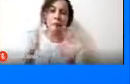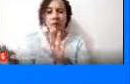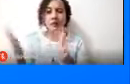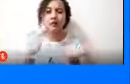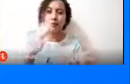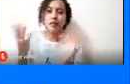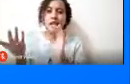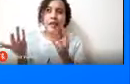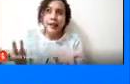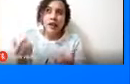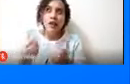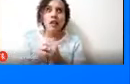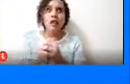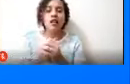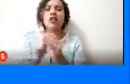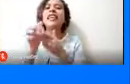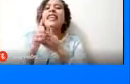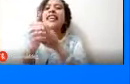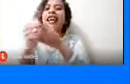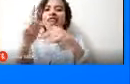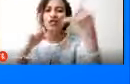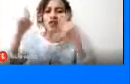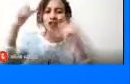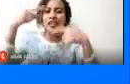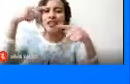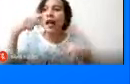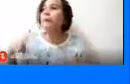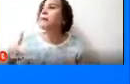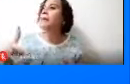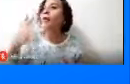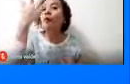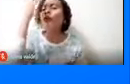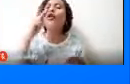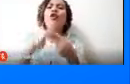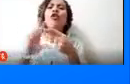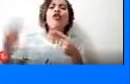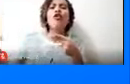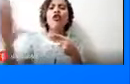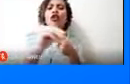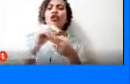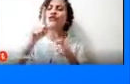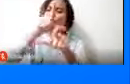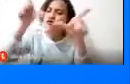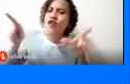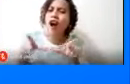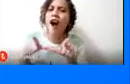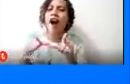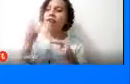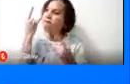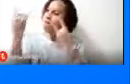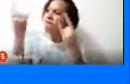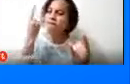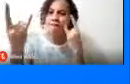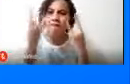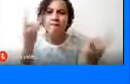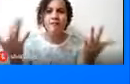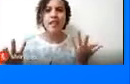guías turísticas andantes porque conocen todos los destinos, los atractivos,